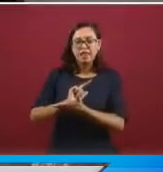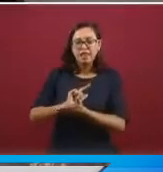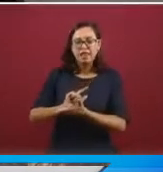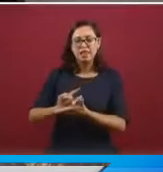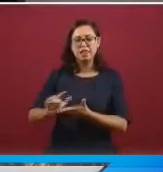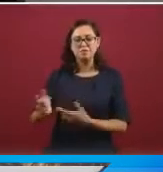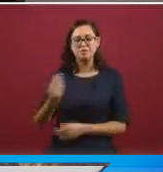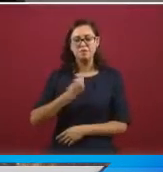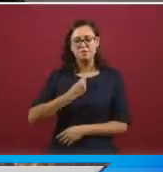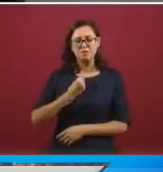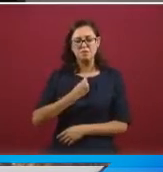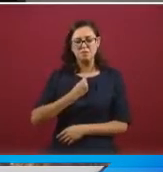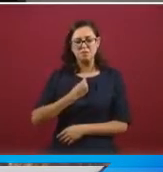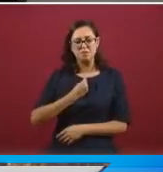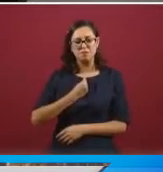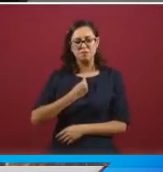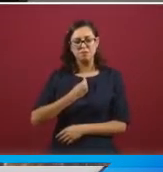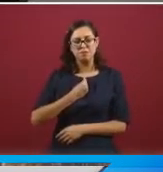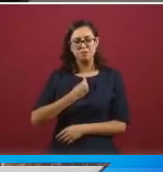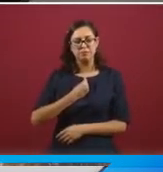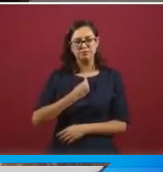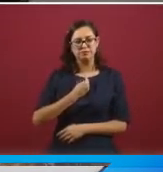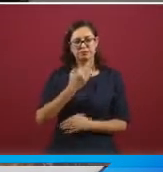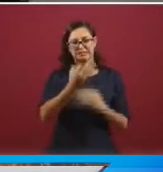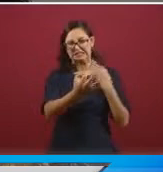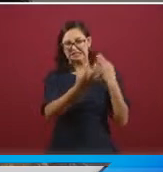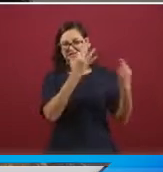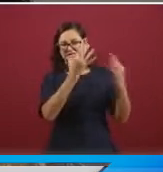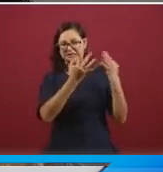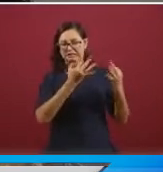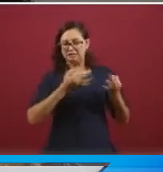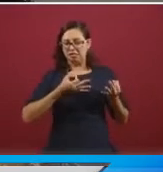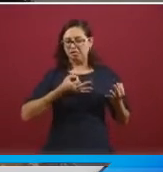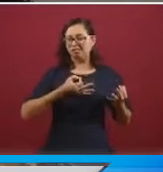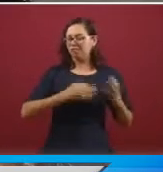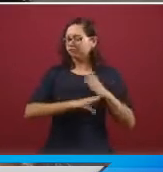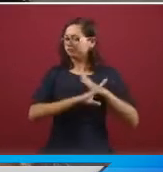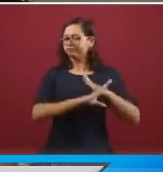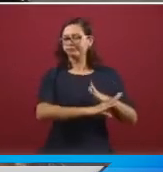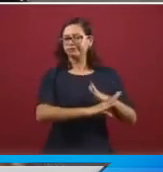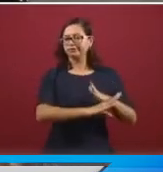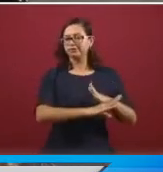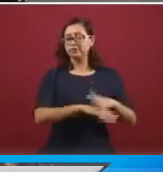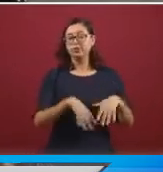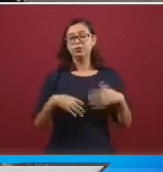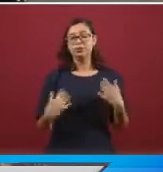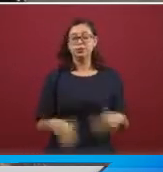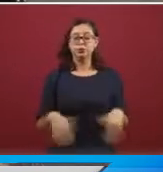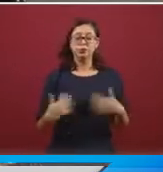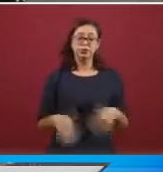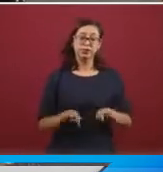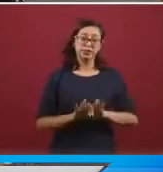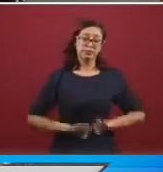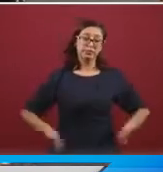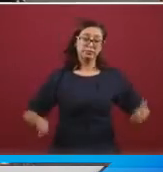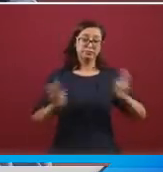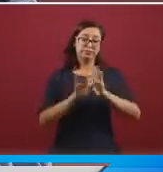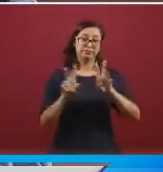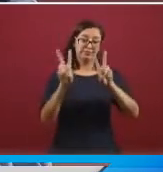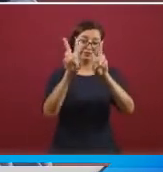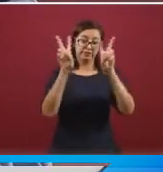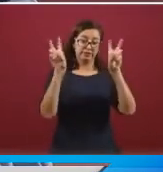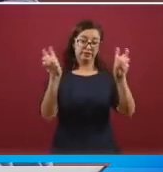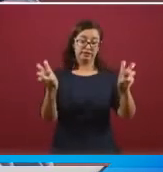que el Fondo de Seguridad Pública se emplee en la contratación de policías locales para su capacitación. No se tolerará más la corrupción y